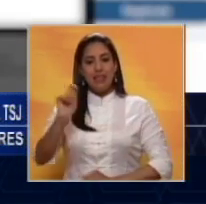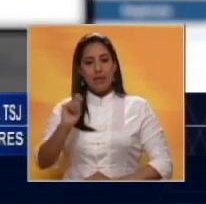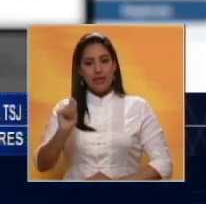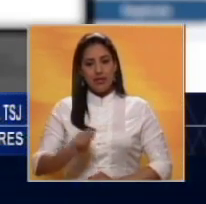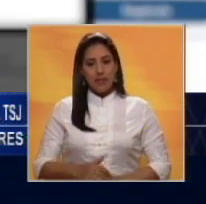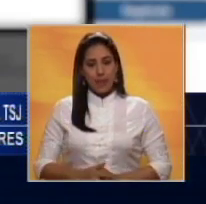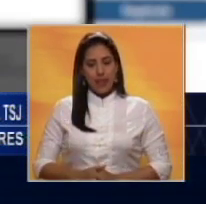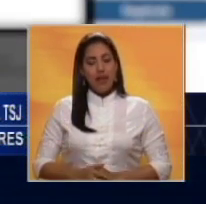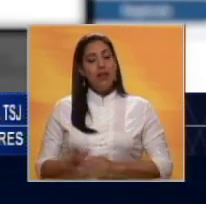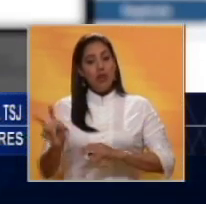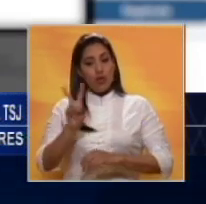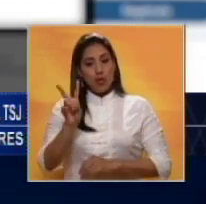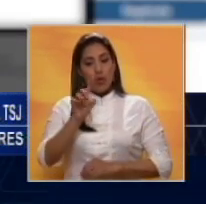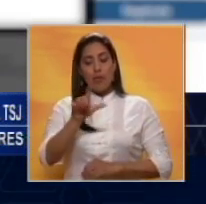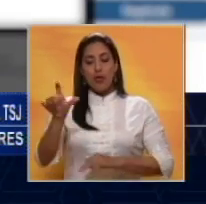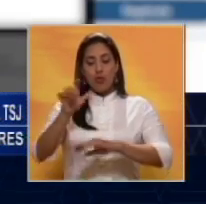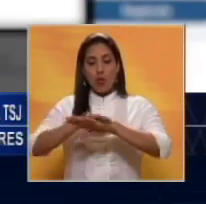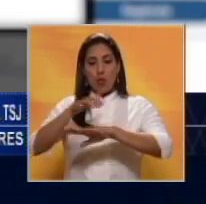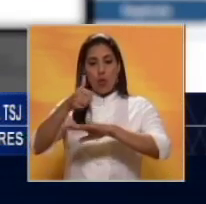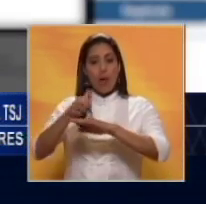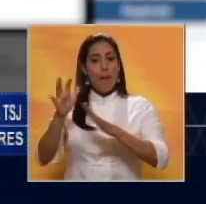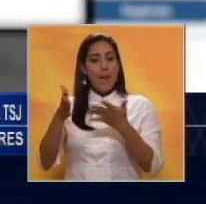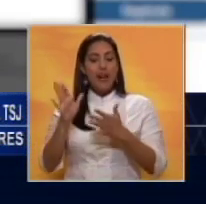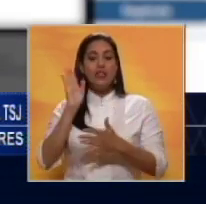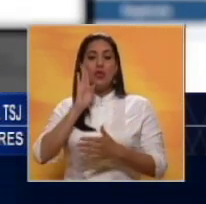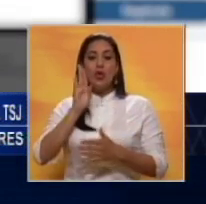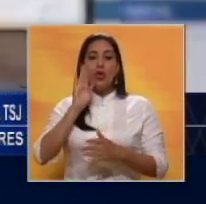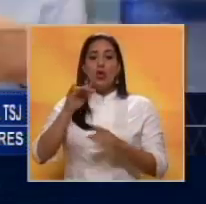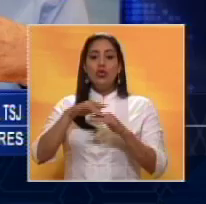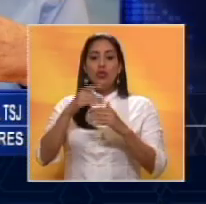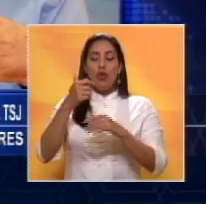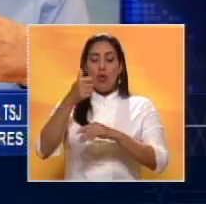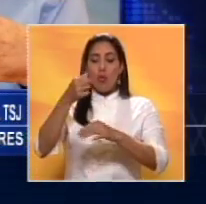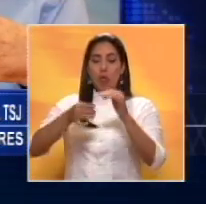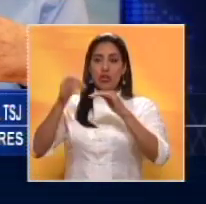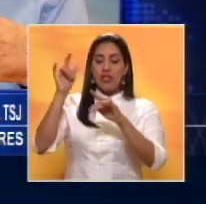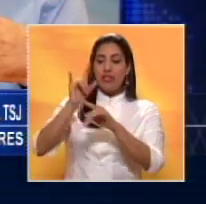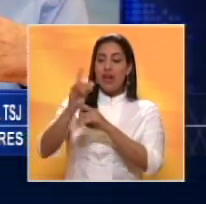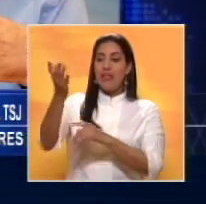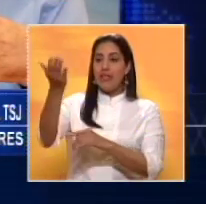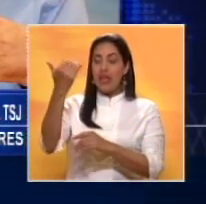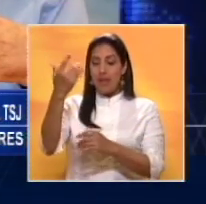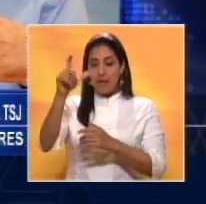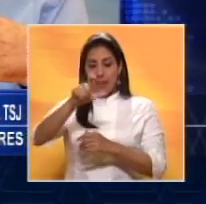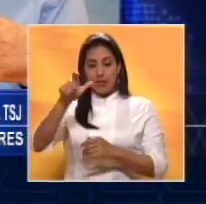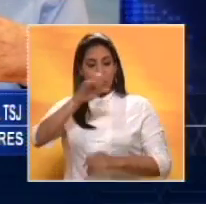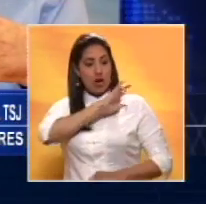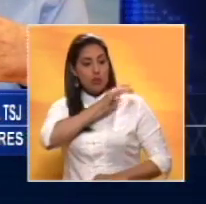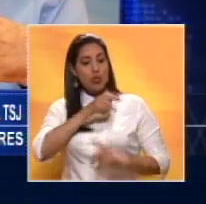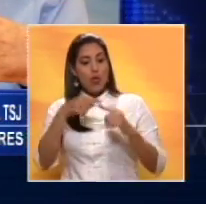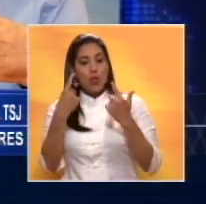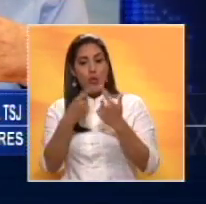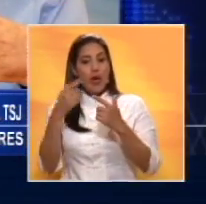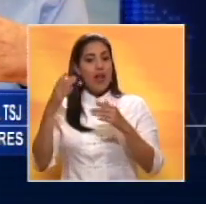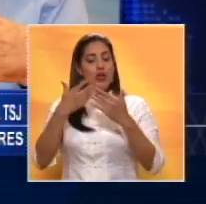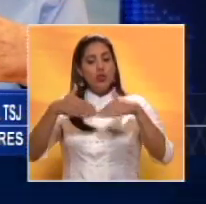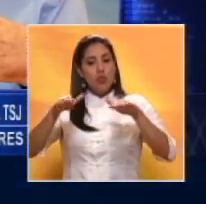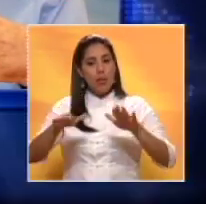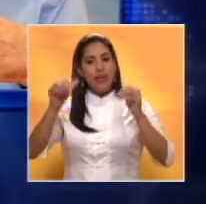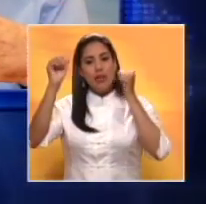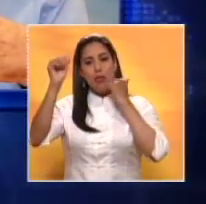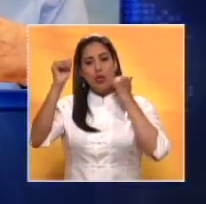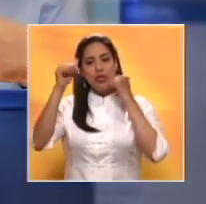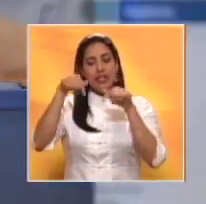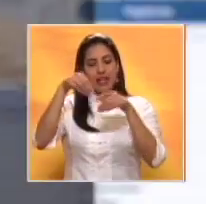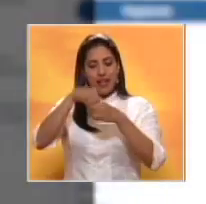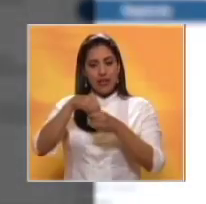de prisión. Ambos son acusados de haber incumplido con la orden del Poder Judicial que ordenaba a las autoridades locales impedir las protestas